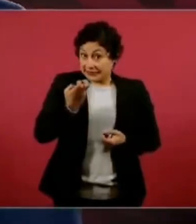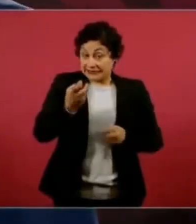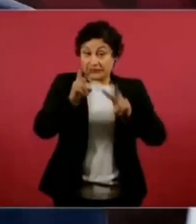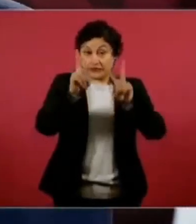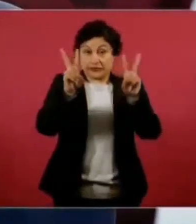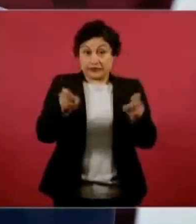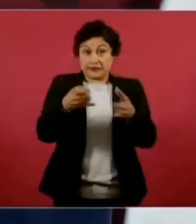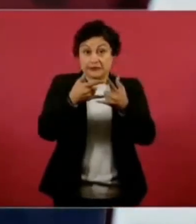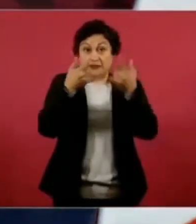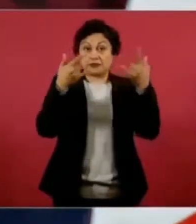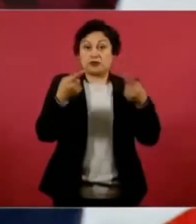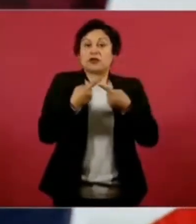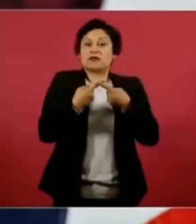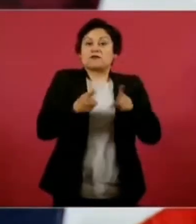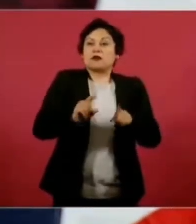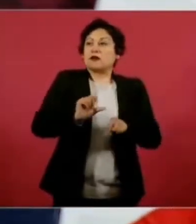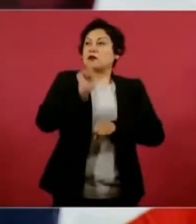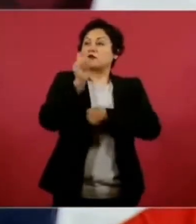otros ejércitos.